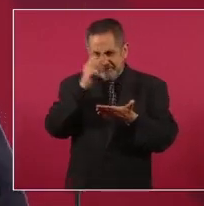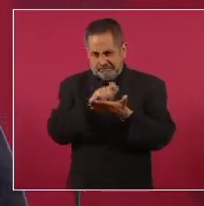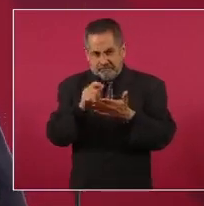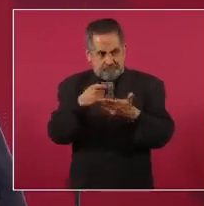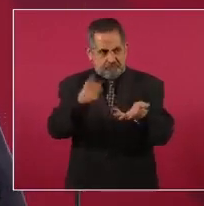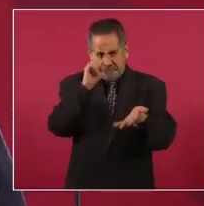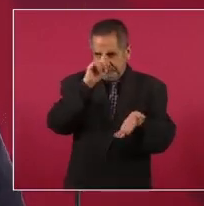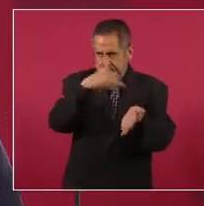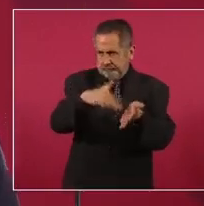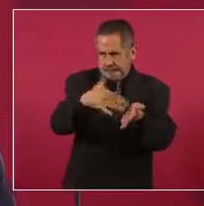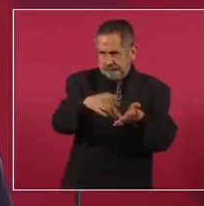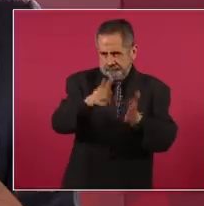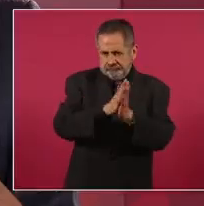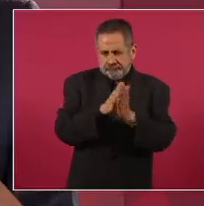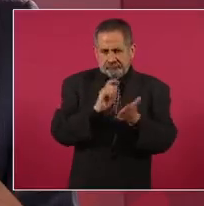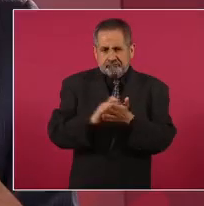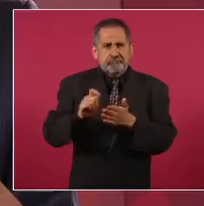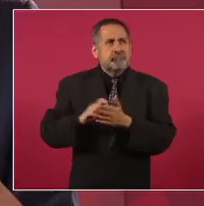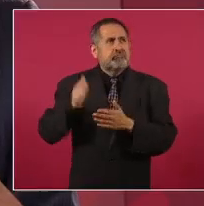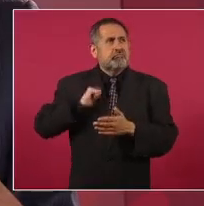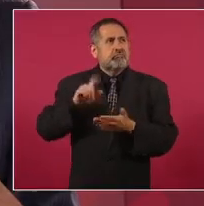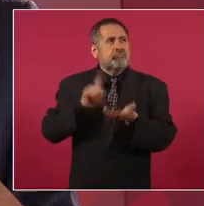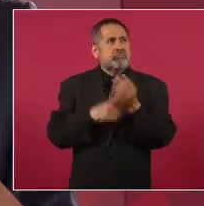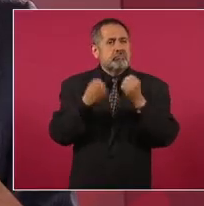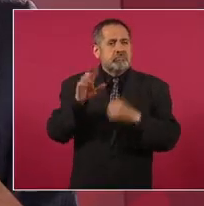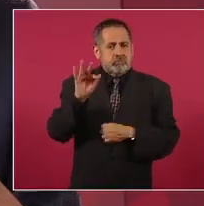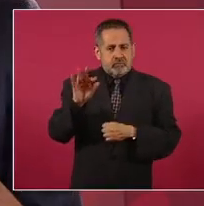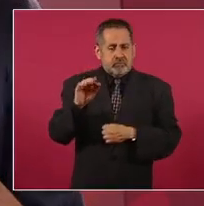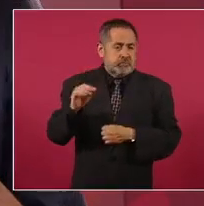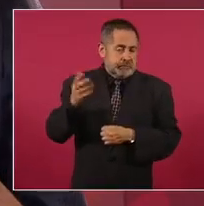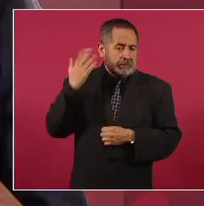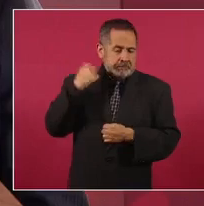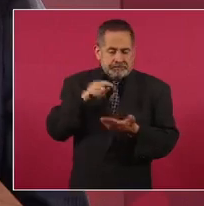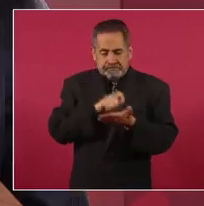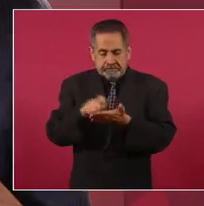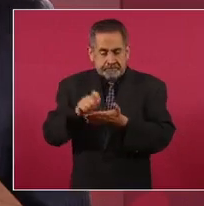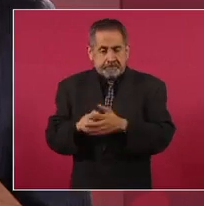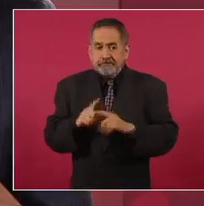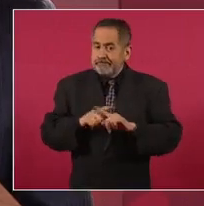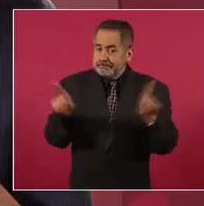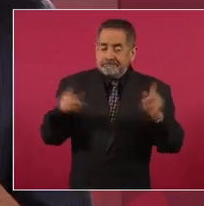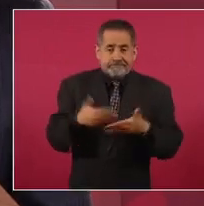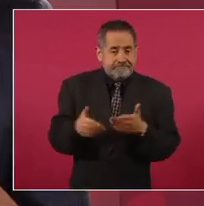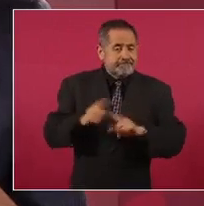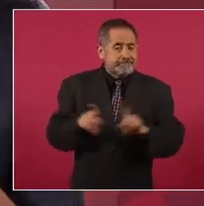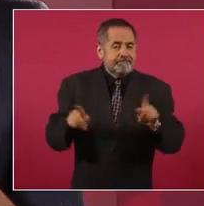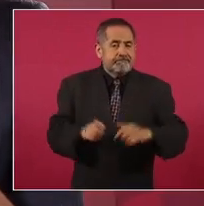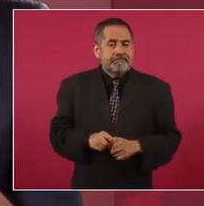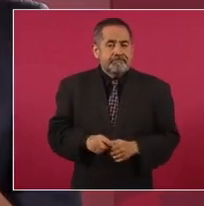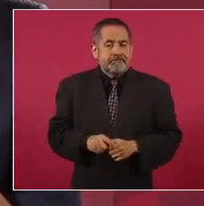recomiendo, que lo escribió en los años 40 del siglo pasado. No, es la